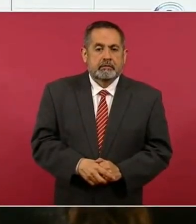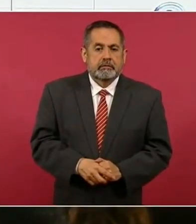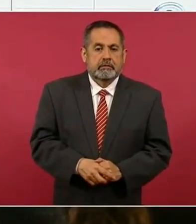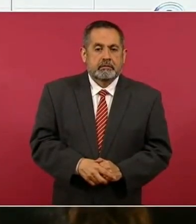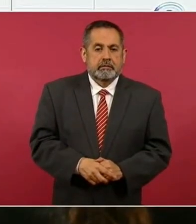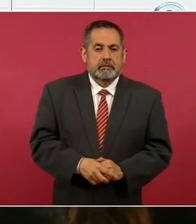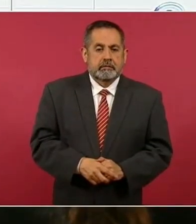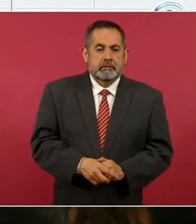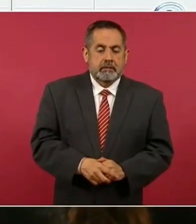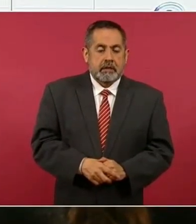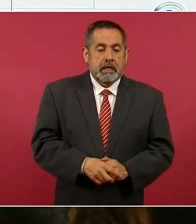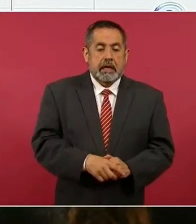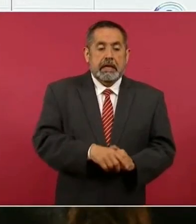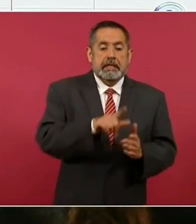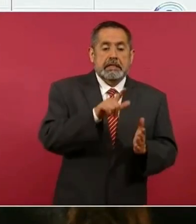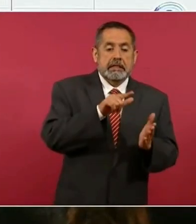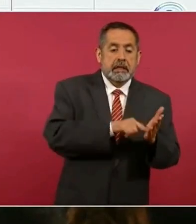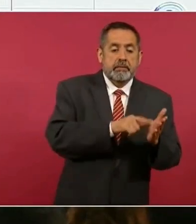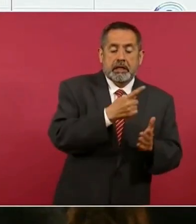de